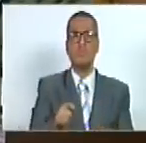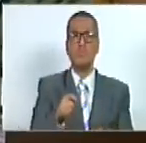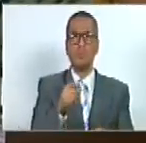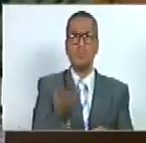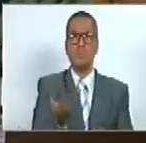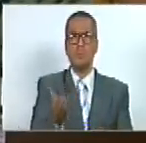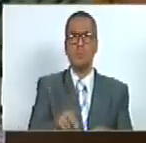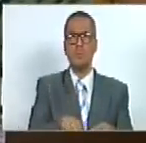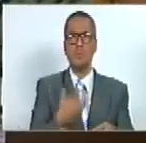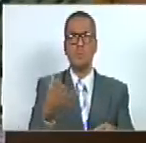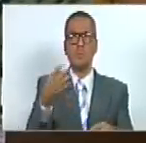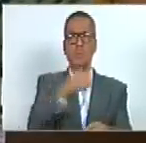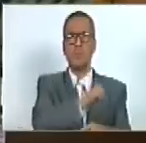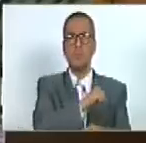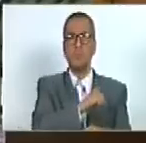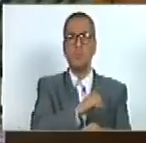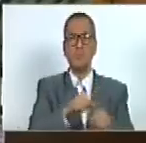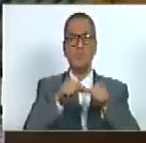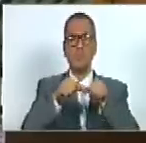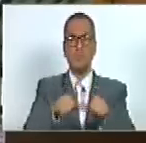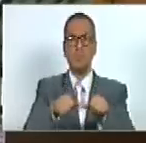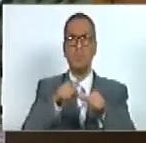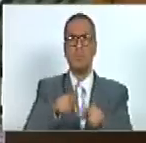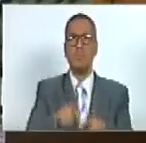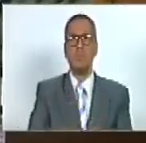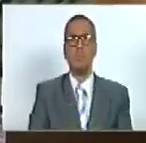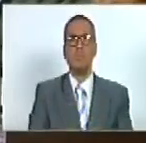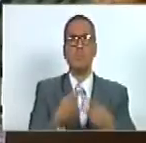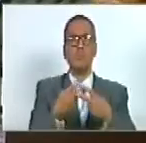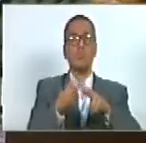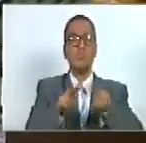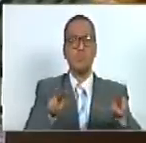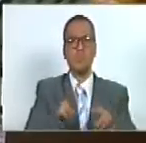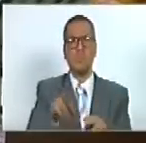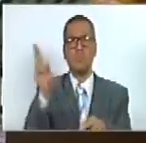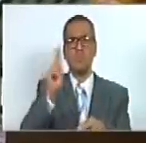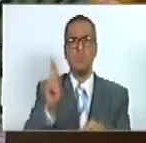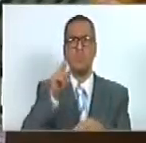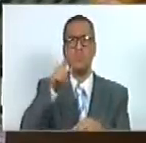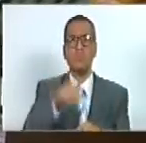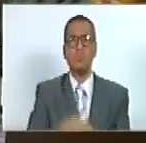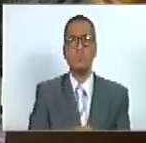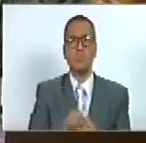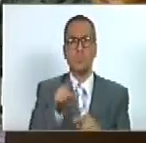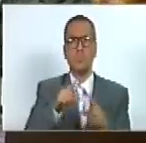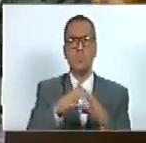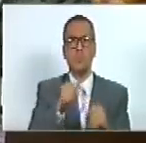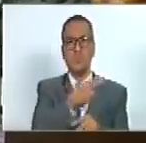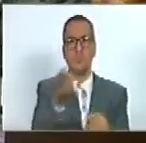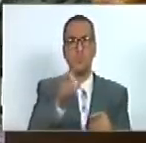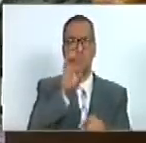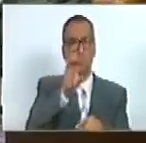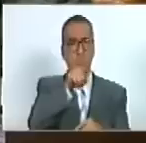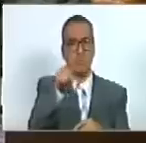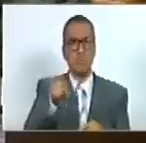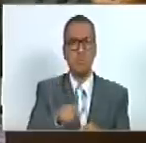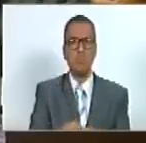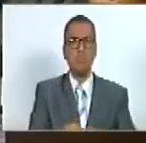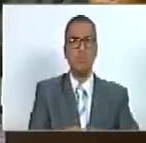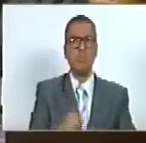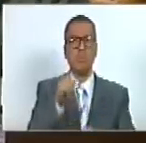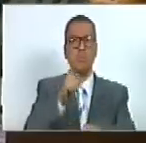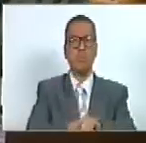hemos logrado mantener es la paz de la República. Lo que ellos y ustedes en aquel